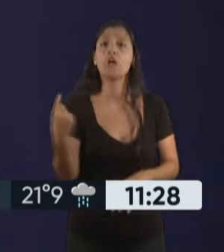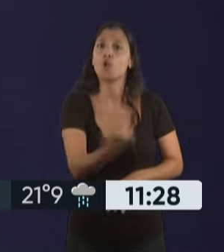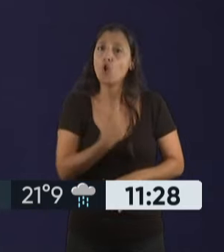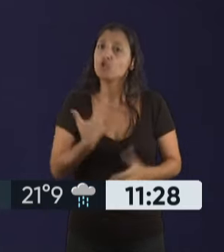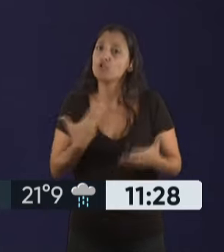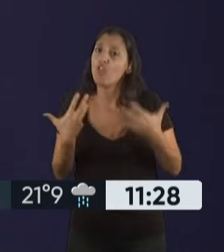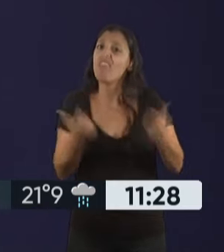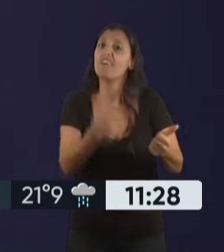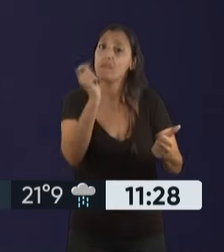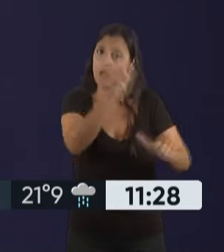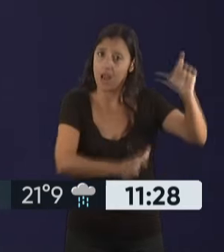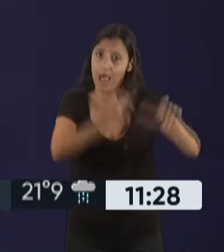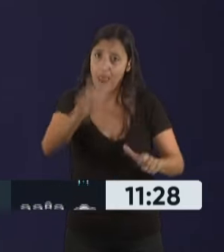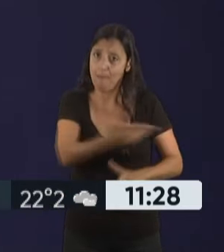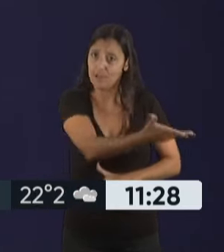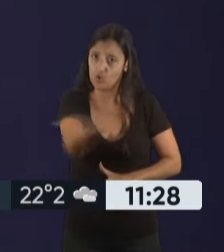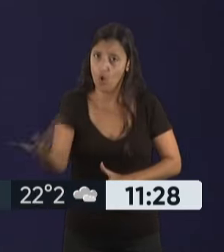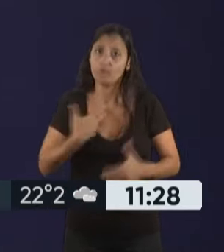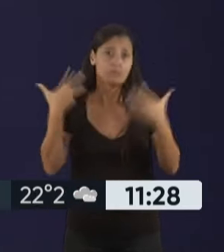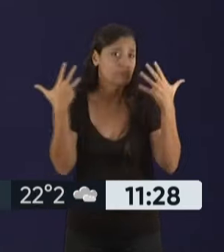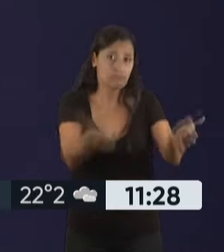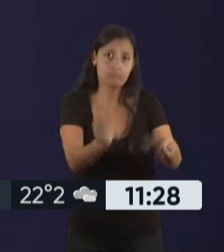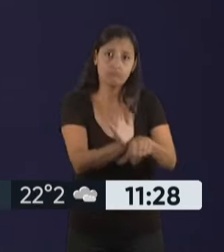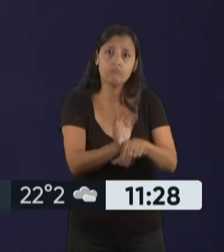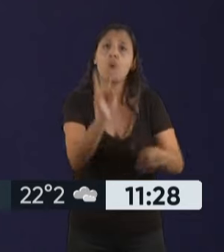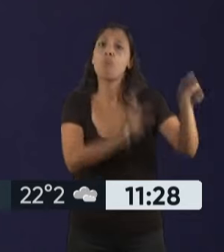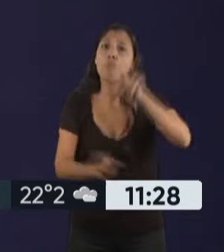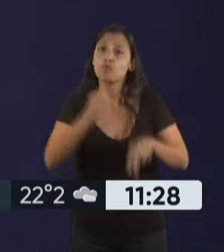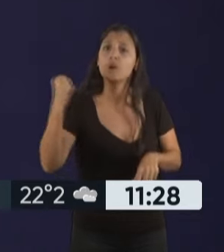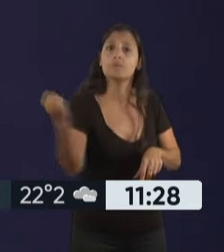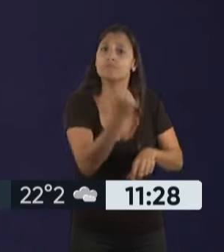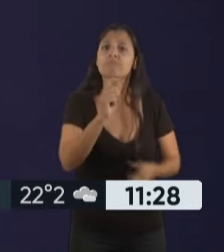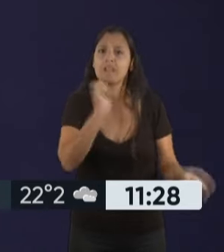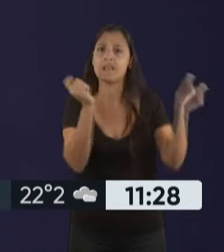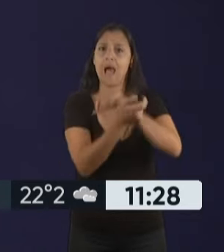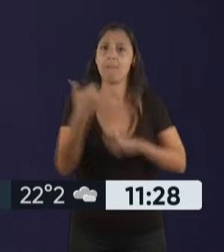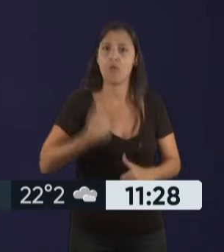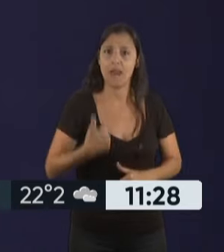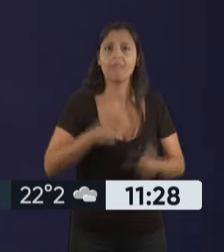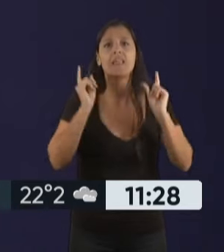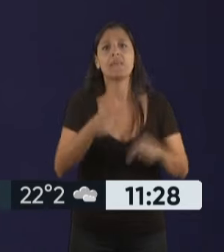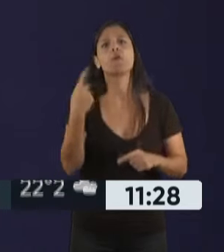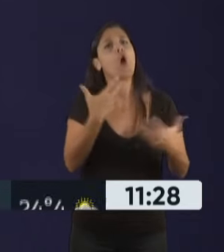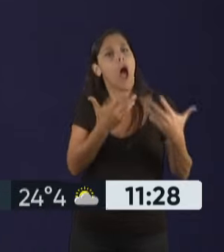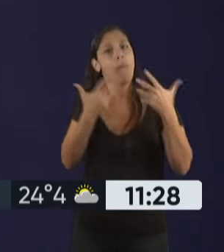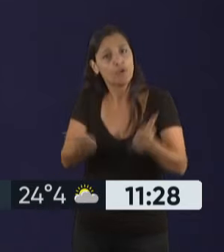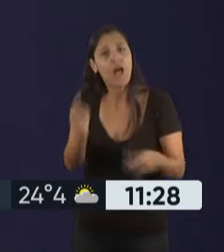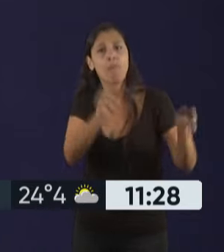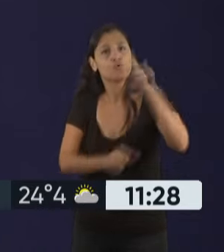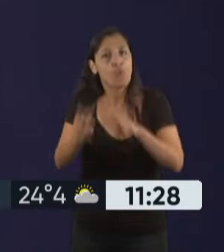defendemos a la gente nosotros defendemos el cambio que quiere la gente y nosotros defendemos el